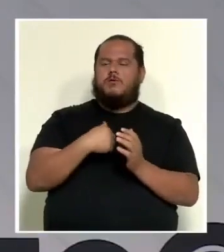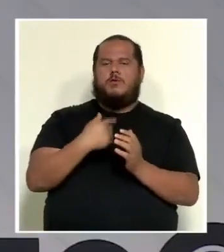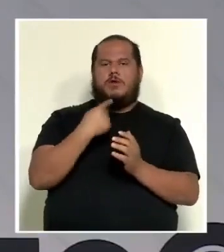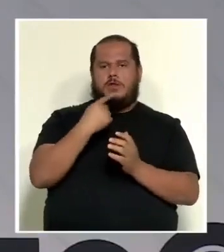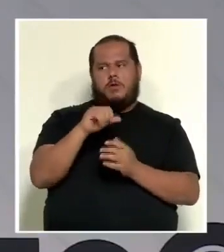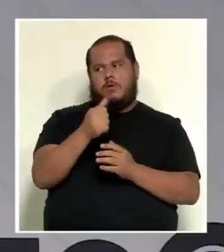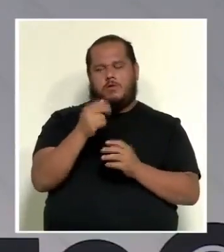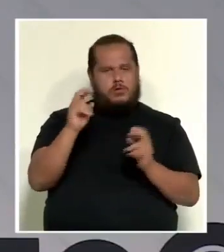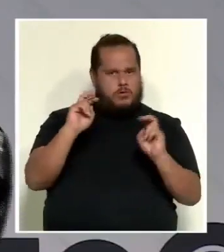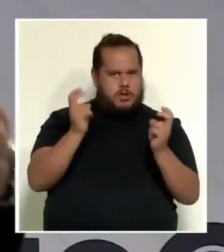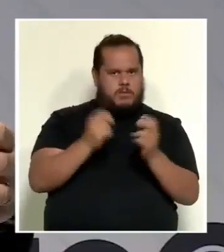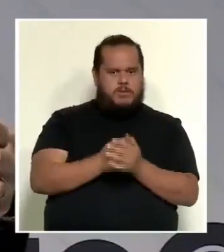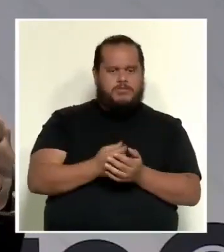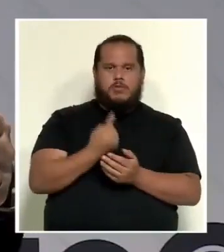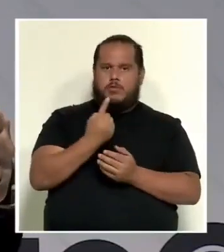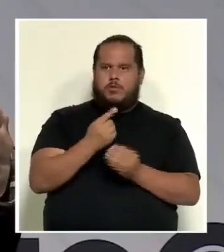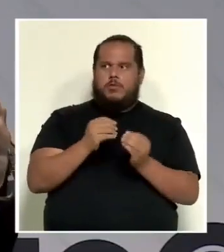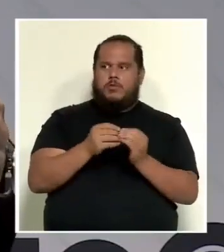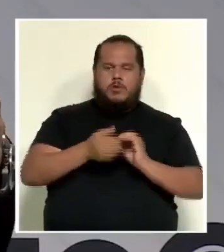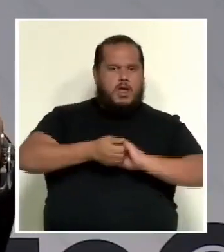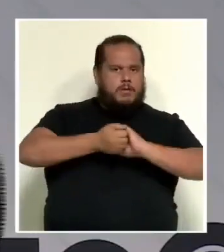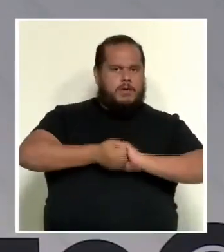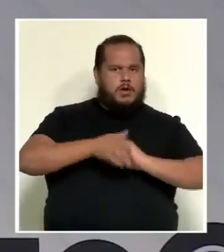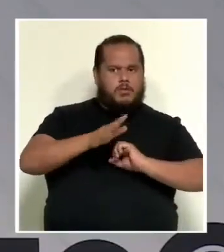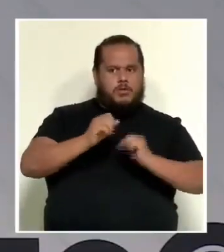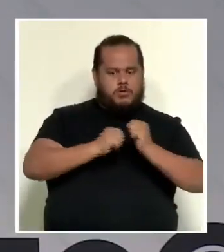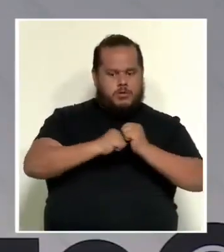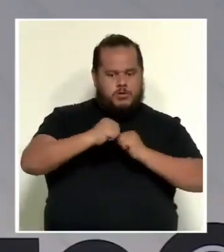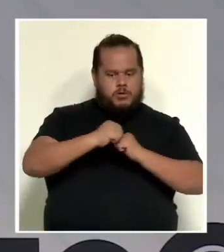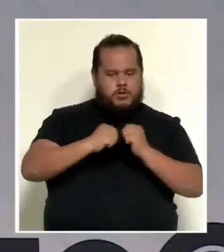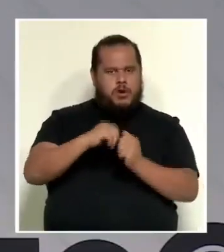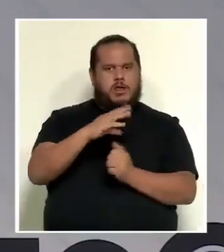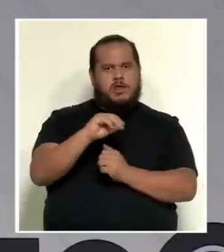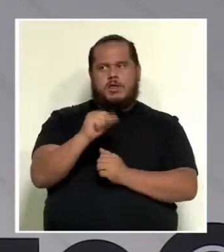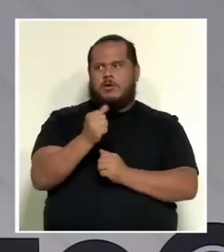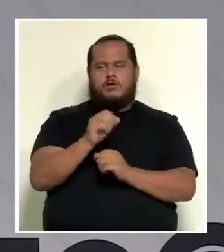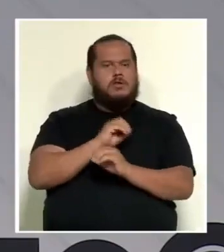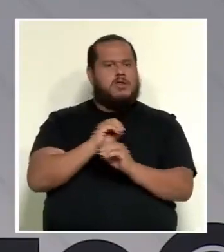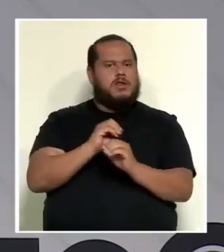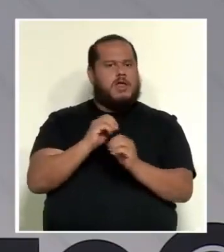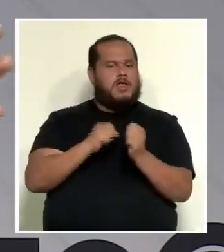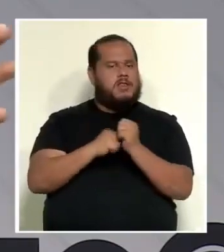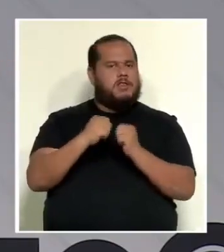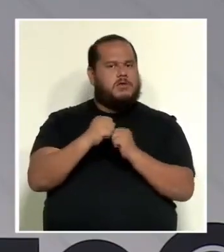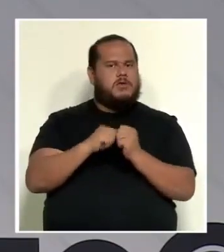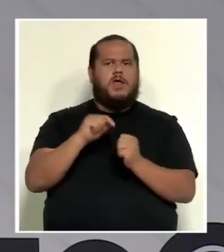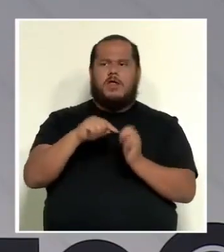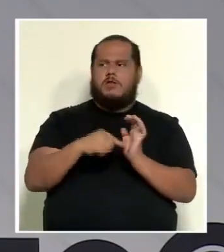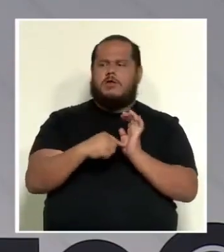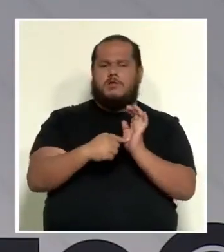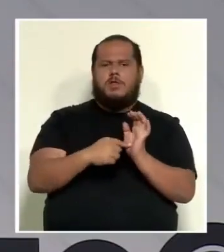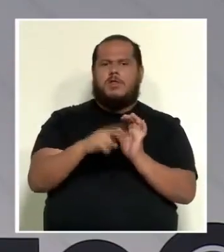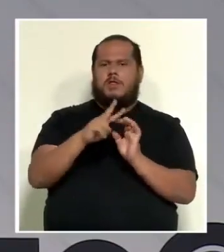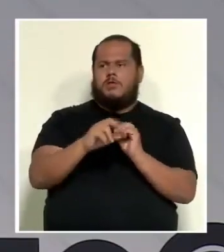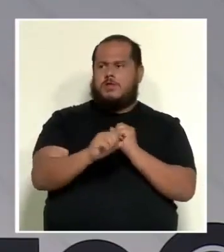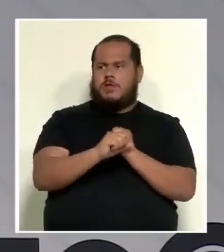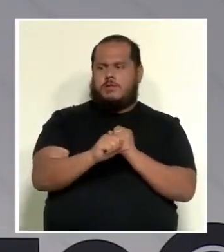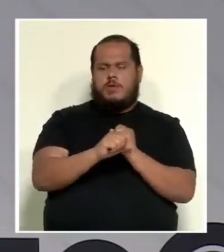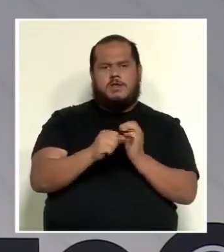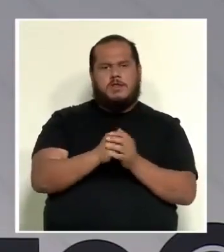otro tema. Uno muy amarrado por su estructura y otro sin estructura. Y eso representa dos